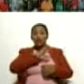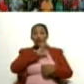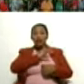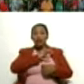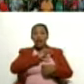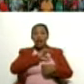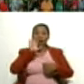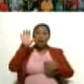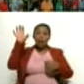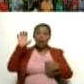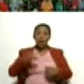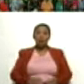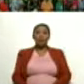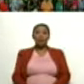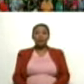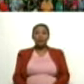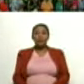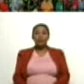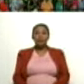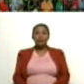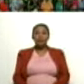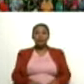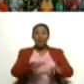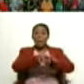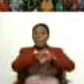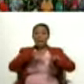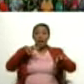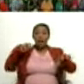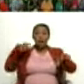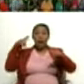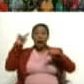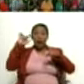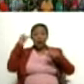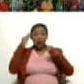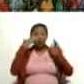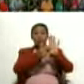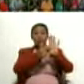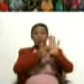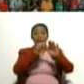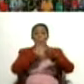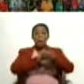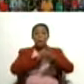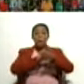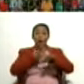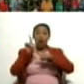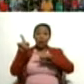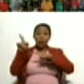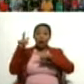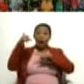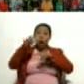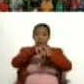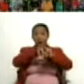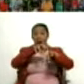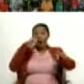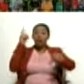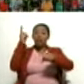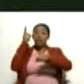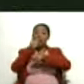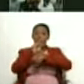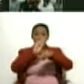de la patria. La gran mayoría. Y quedarían en evidencia. Usted dice que son mayoría, deberían llamar a votar, ¿no,